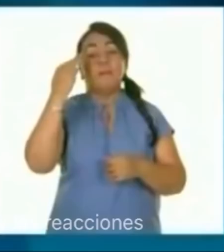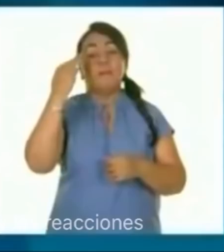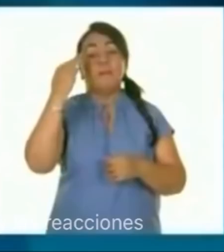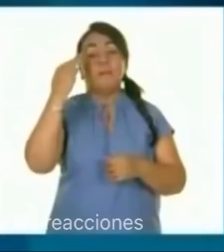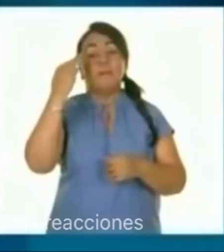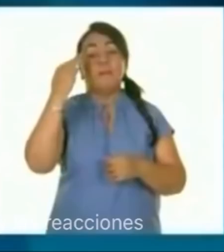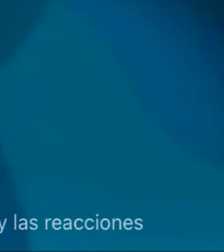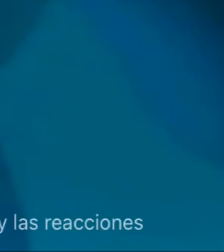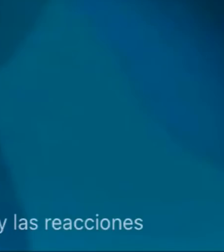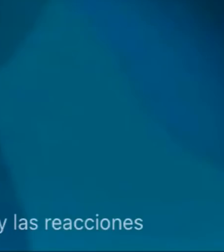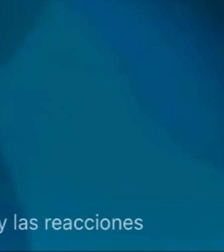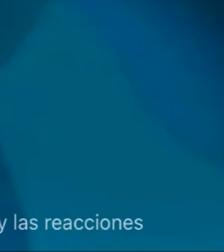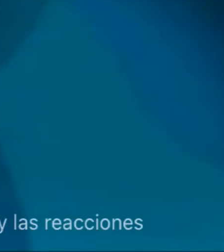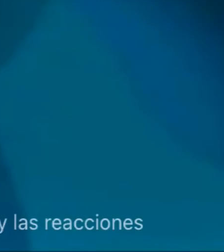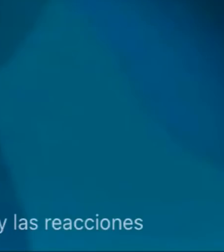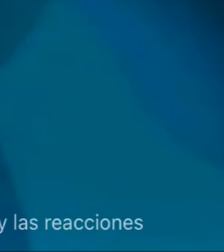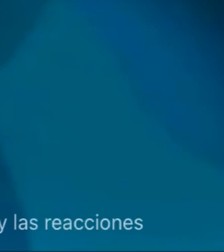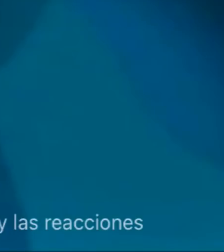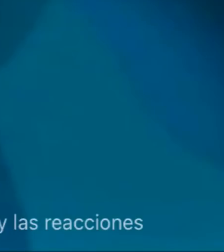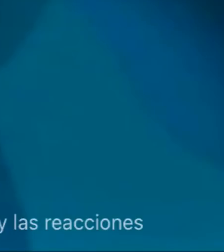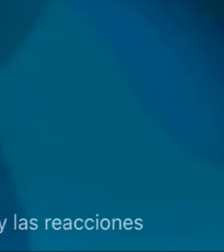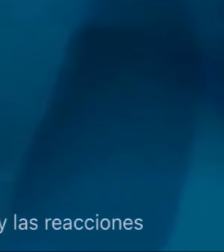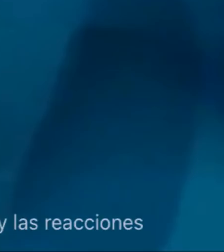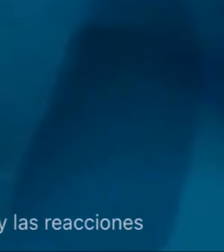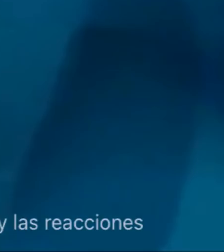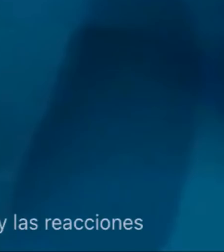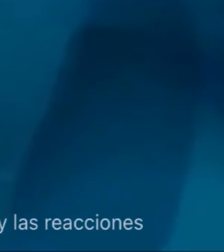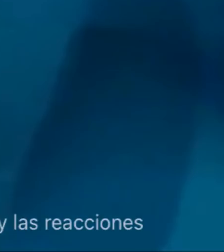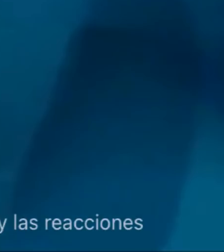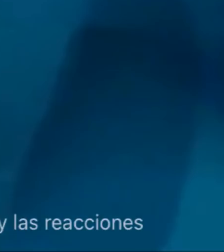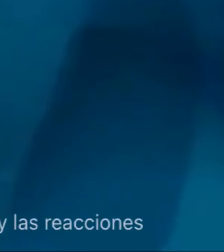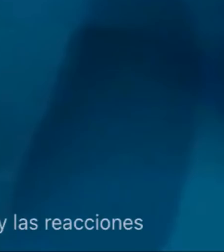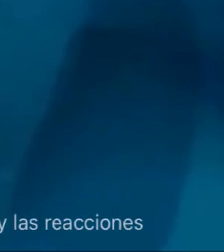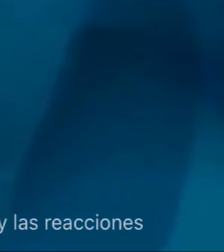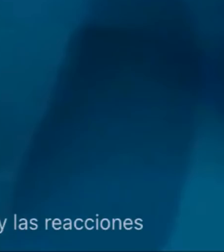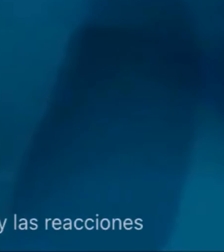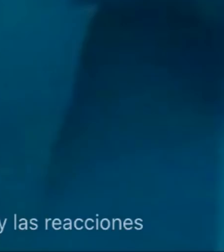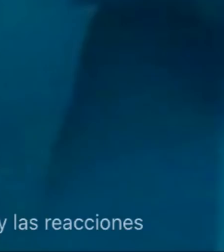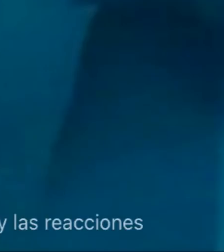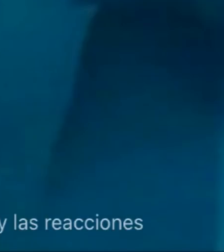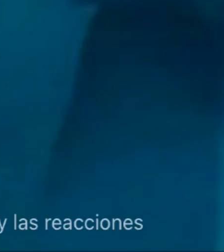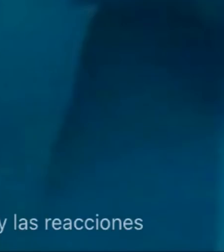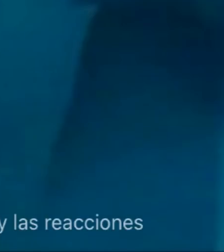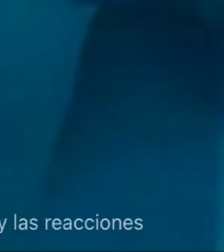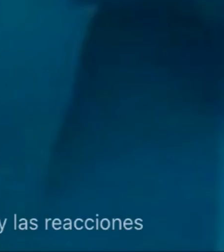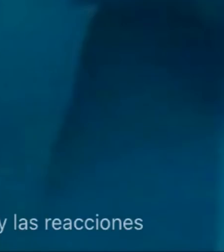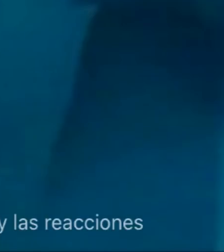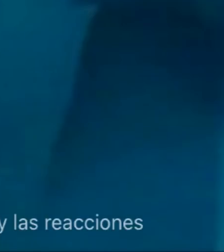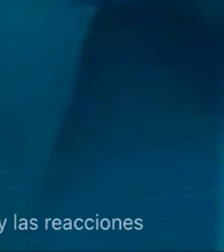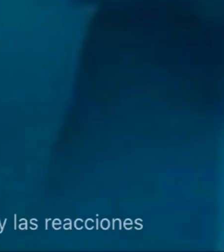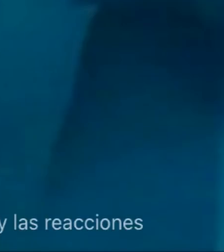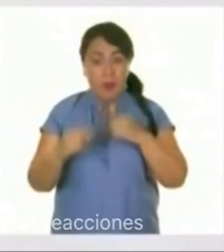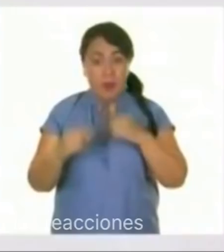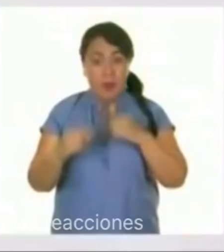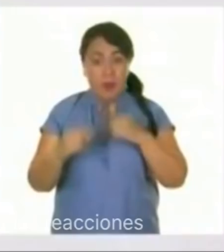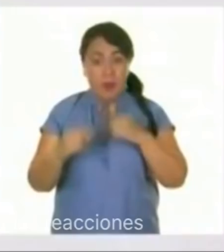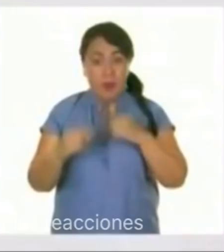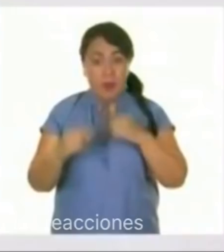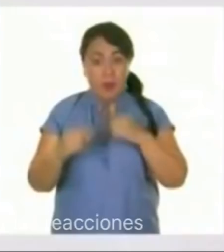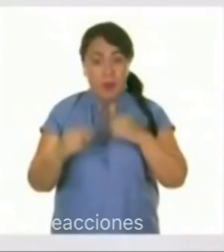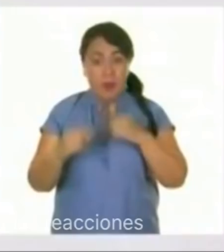en específico terminó en una tremenda represión policial, obligó al gobierno a negociar con los maestros. A mediados